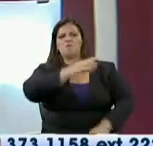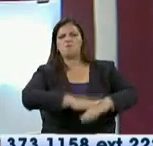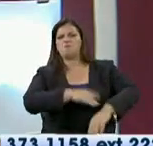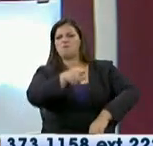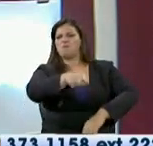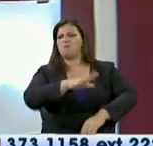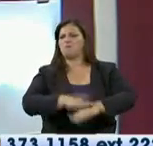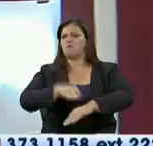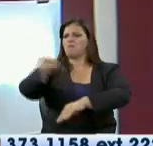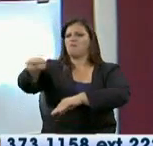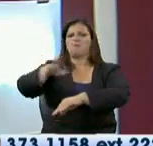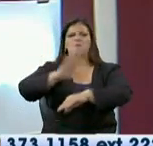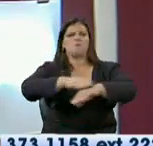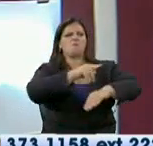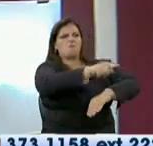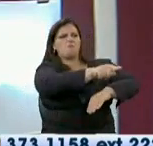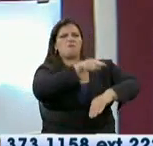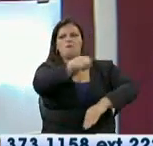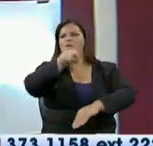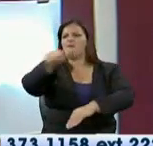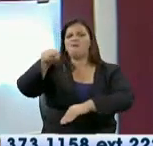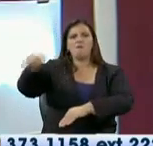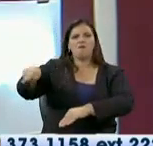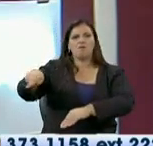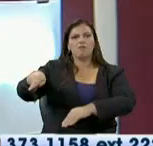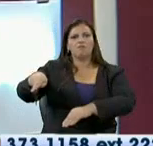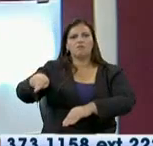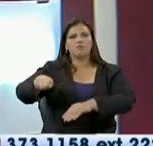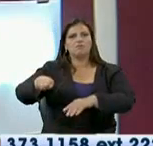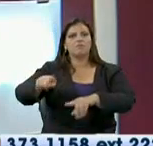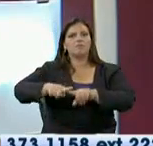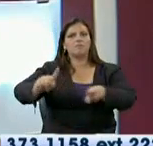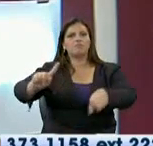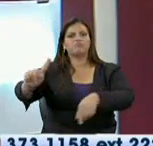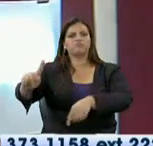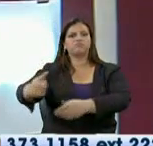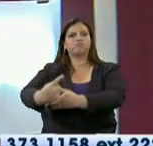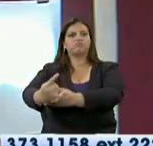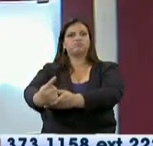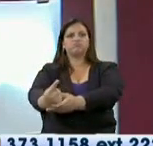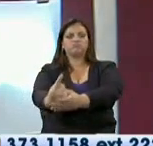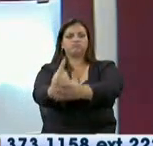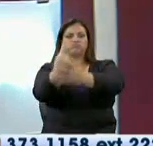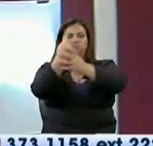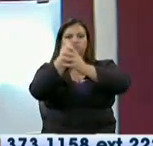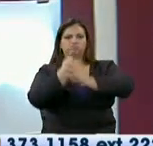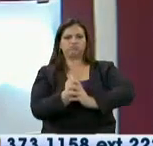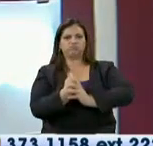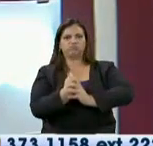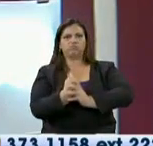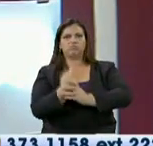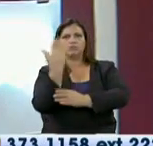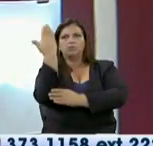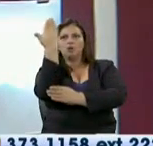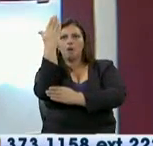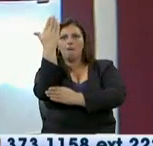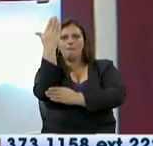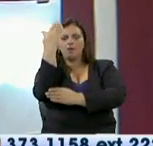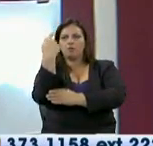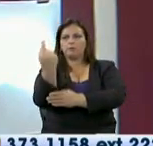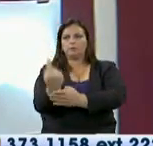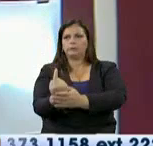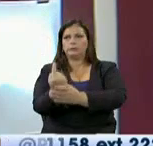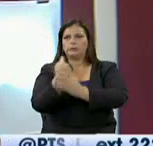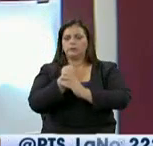culpa. No, no se cansan de señalar con el dedo, pero nunca hacen así. Nunca se paran en el espejo a mirarse. ¿Y yo qué